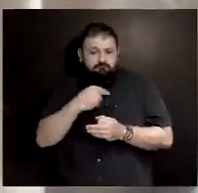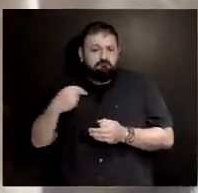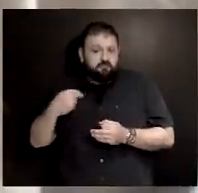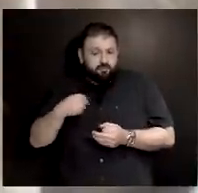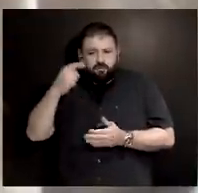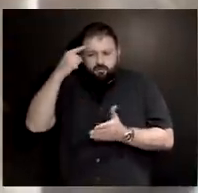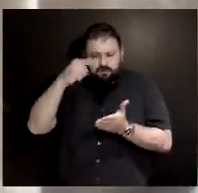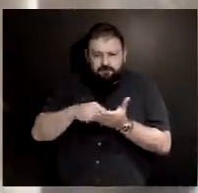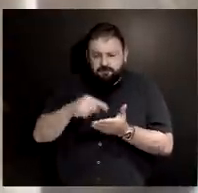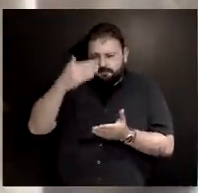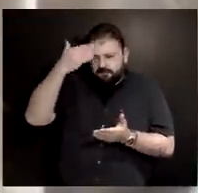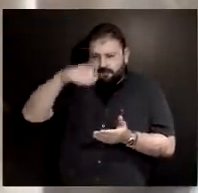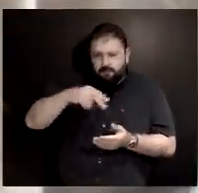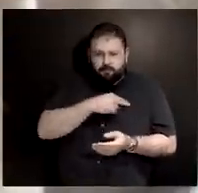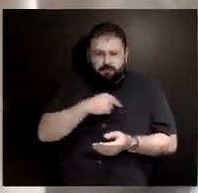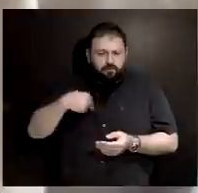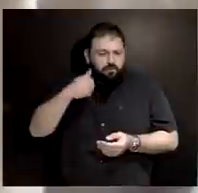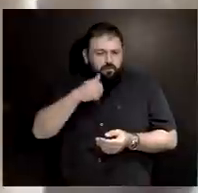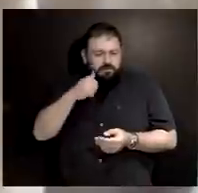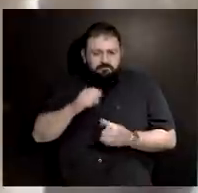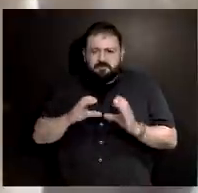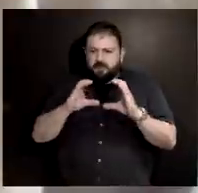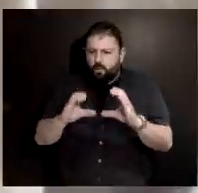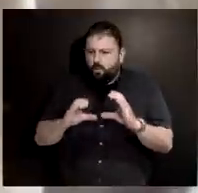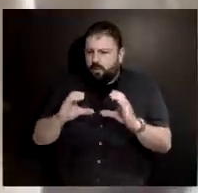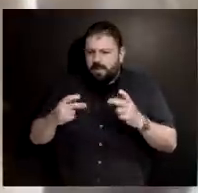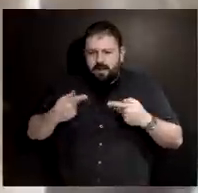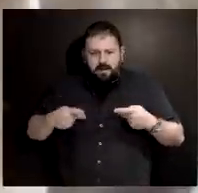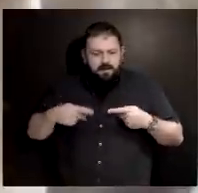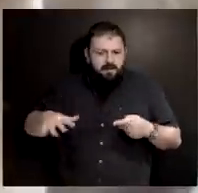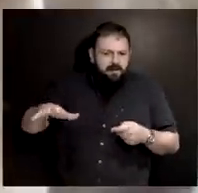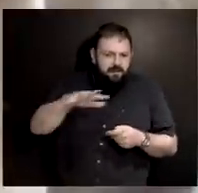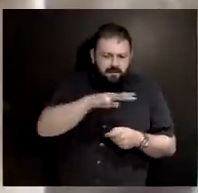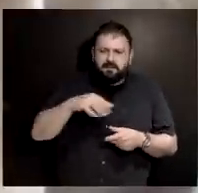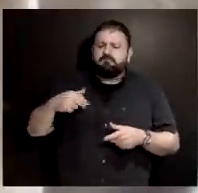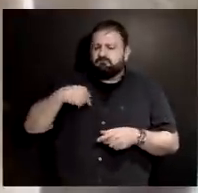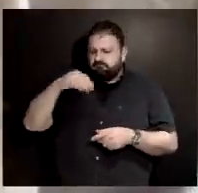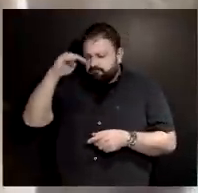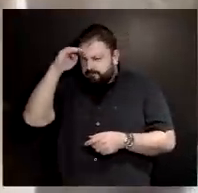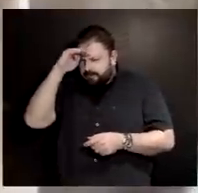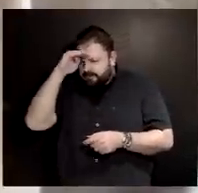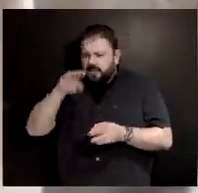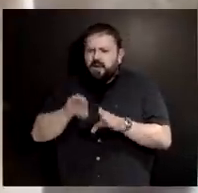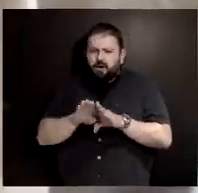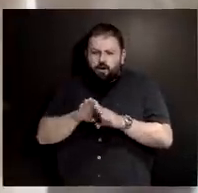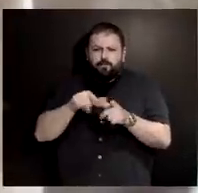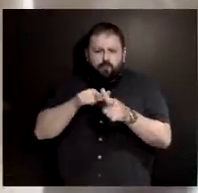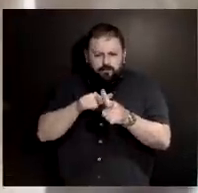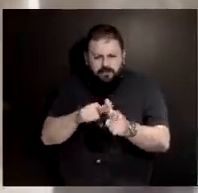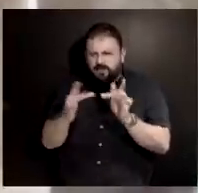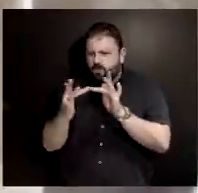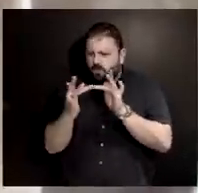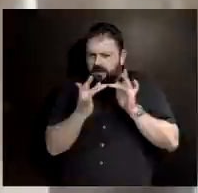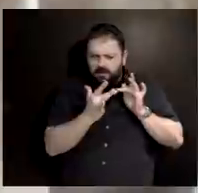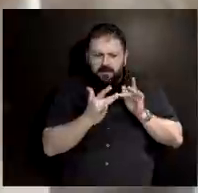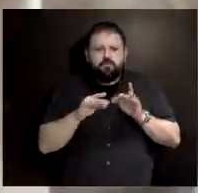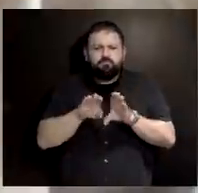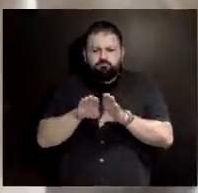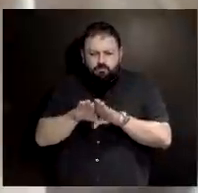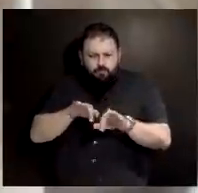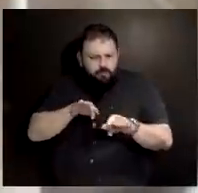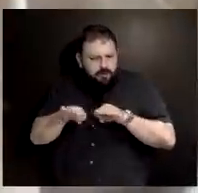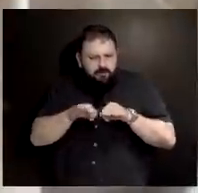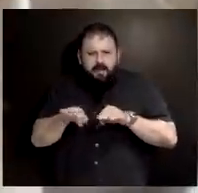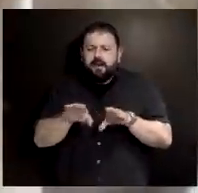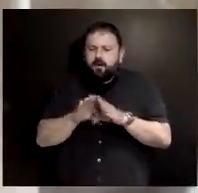somos gente que cuida a la gente, tenemos que seguir pensando cómo seguir trabajando, cómo seguir conectándonos, cómo seguir haciendo nuestros